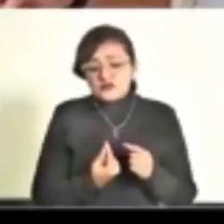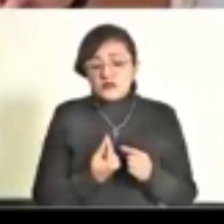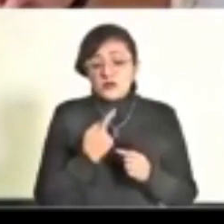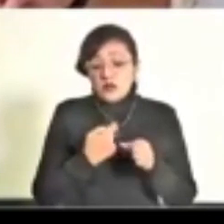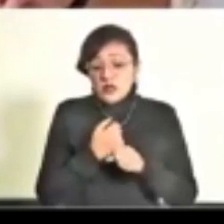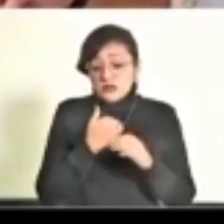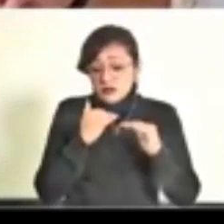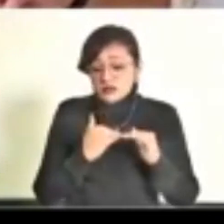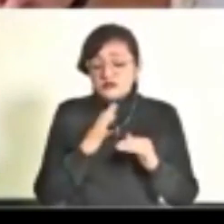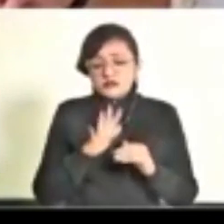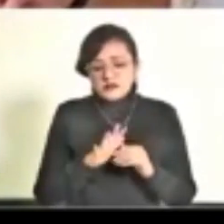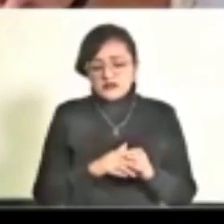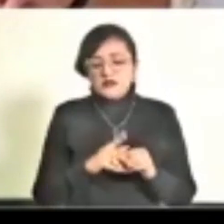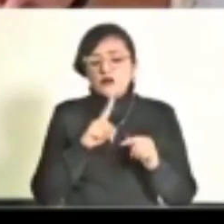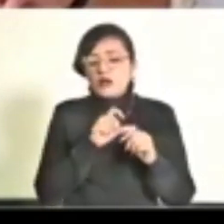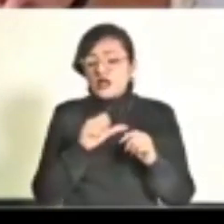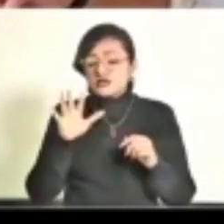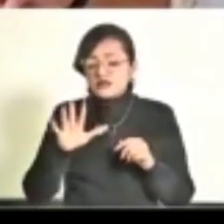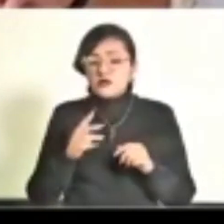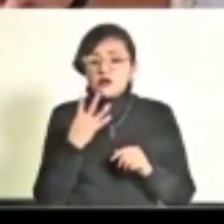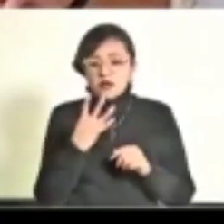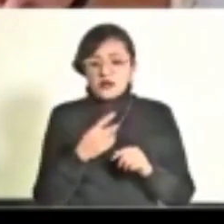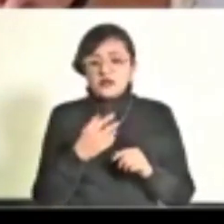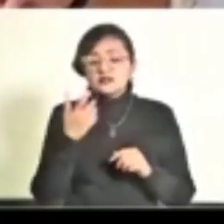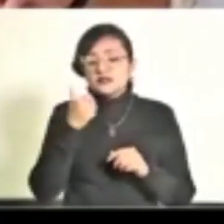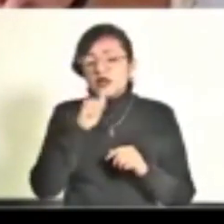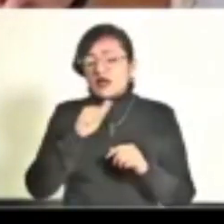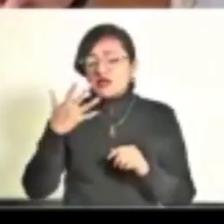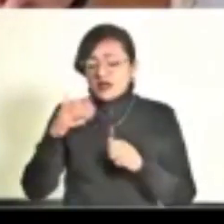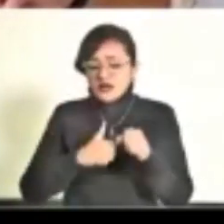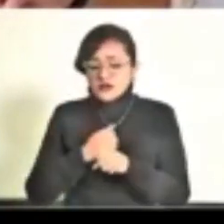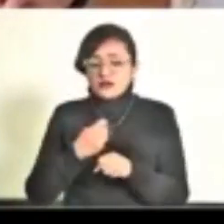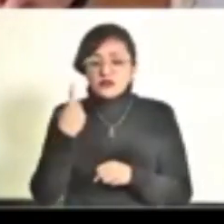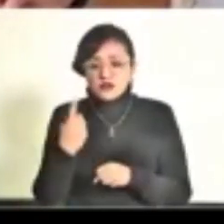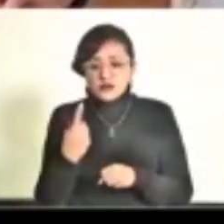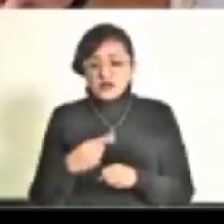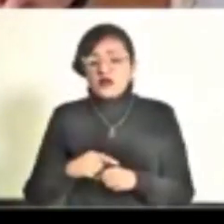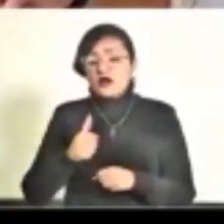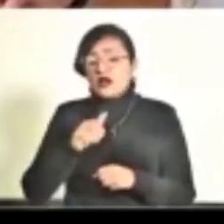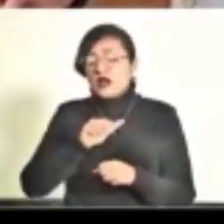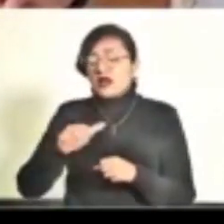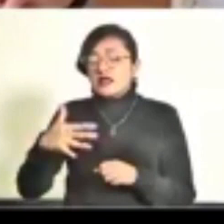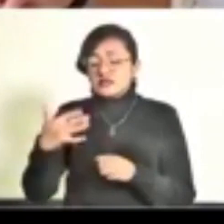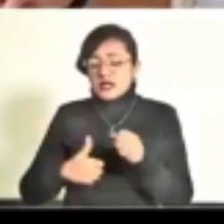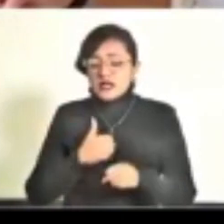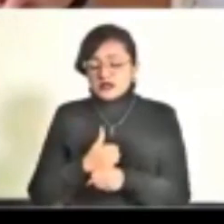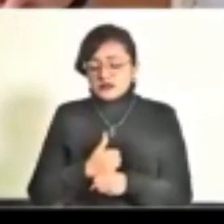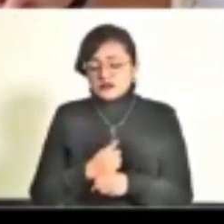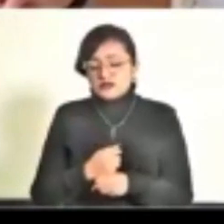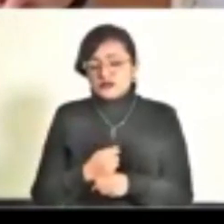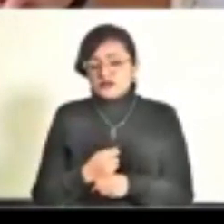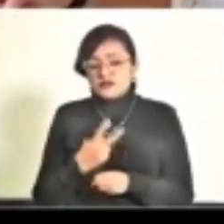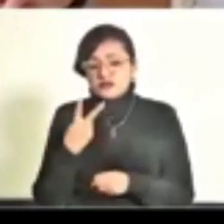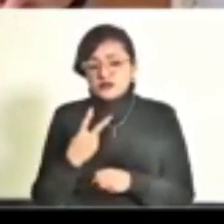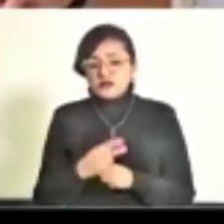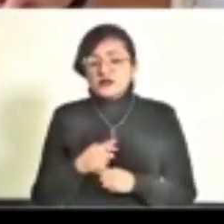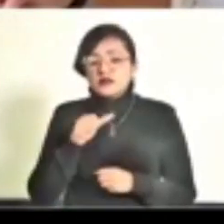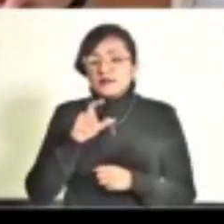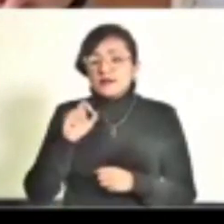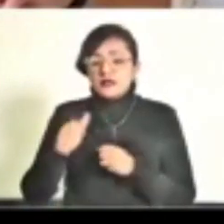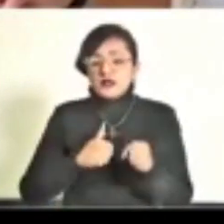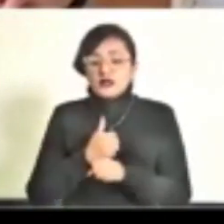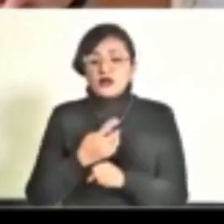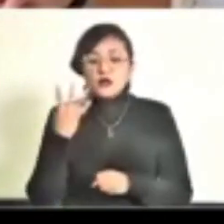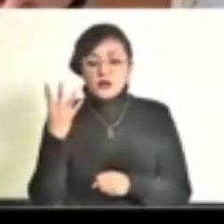de 1 a 5 años 4 de 6 a 10 años 1 de 11 a 15 años 2 de 16 a 20 años 4